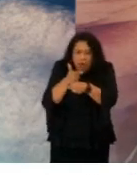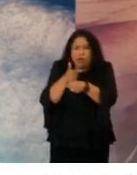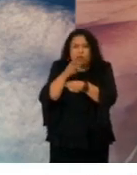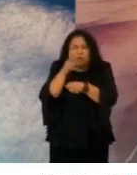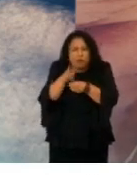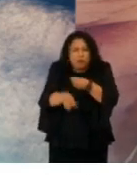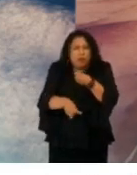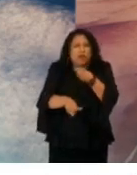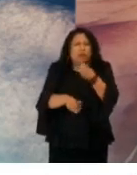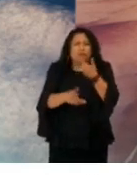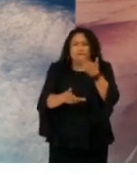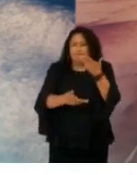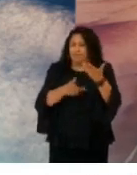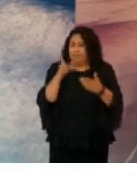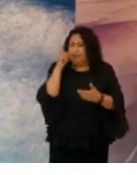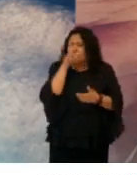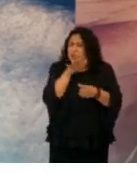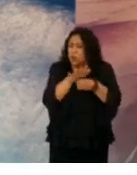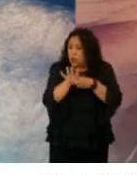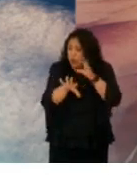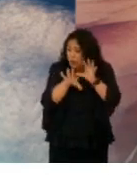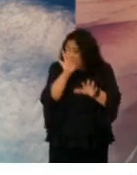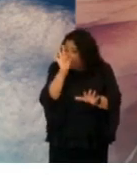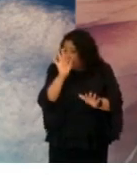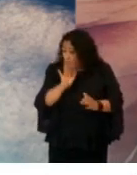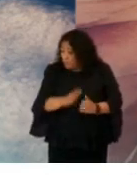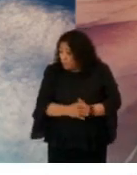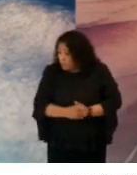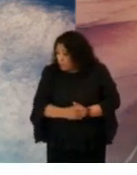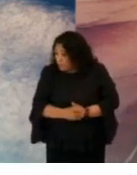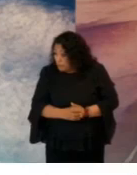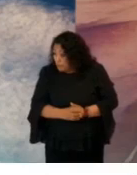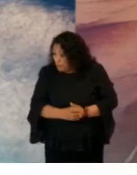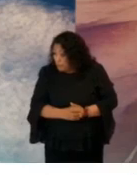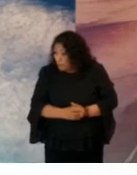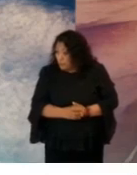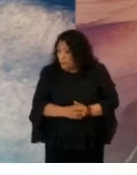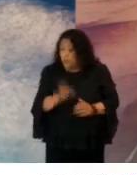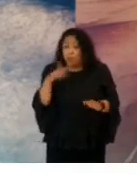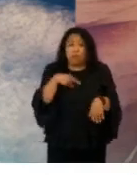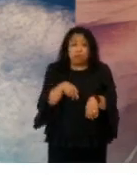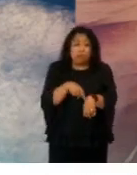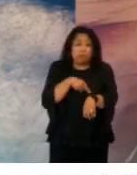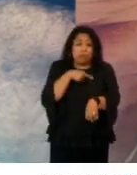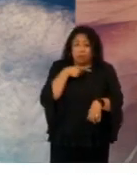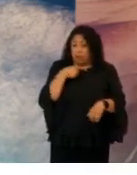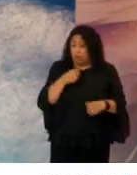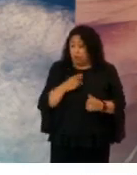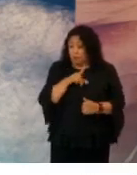las grandes dificultades. Había otro ejemplo que quería dar, pero ya me alargué mucho, así que se los dijo después.